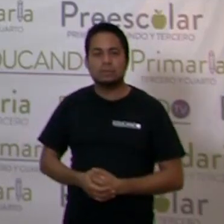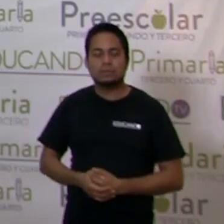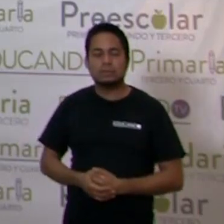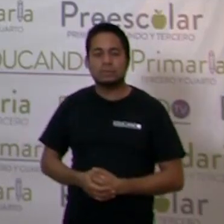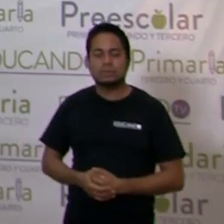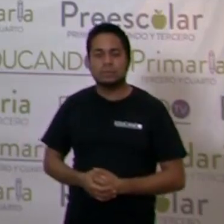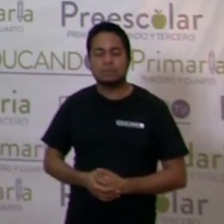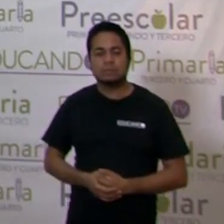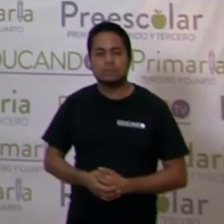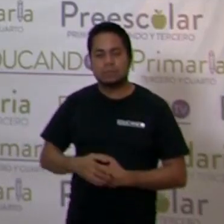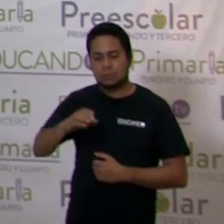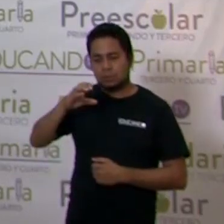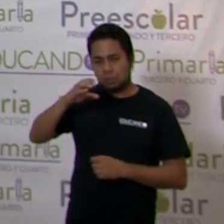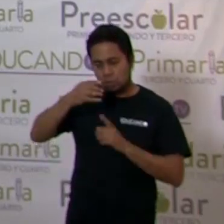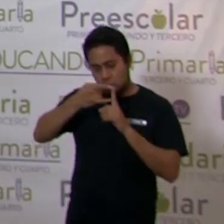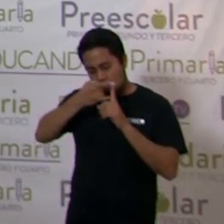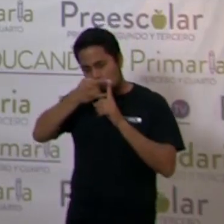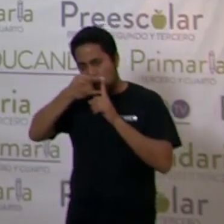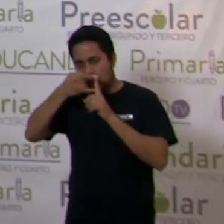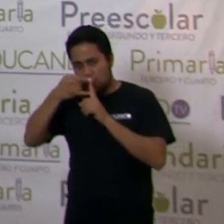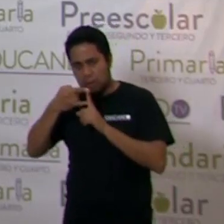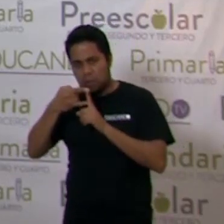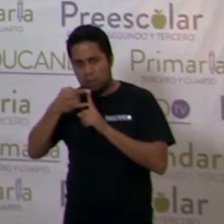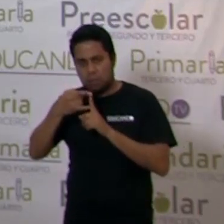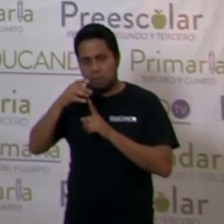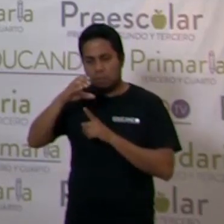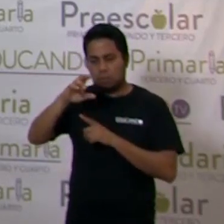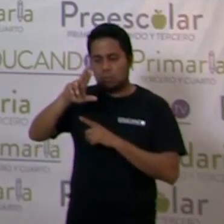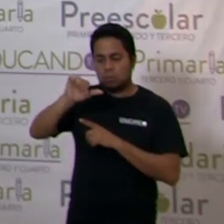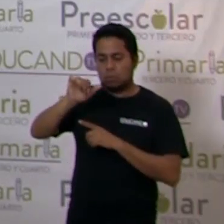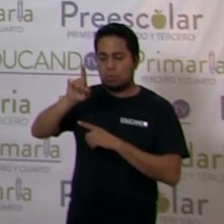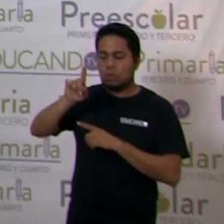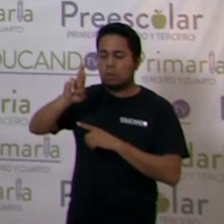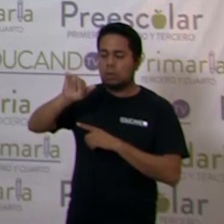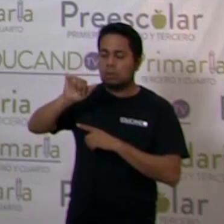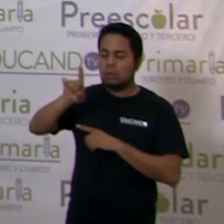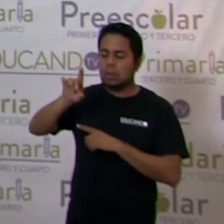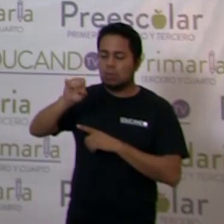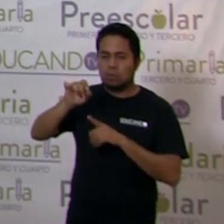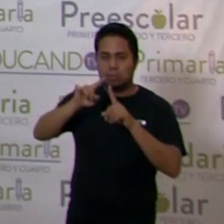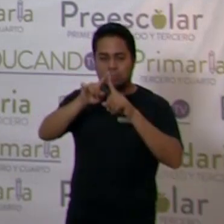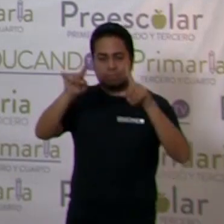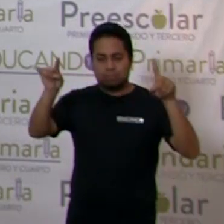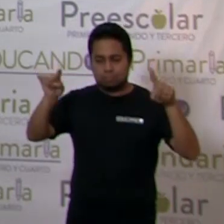un cuadrado Oh felicidades es un